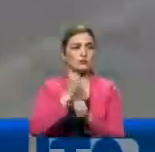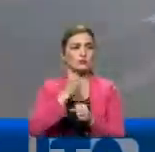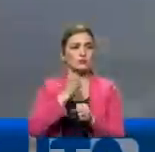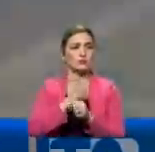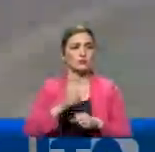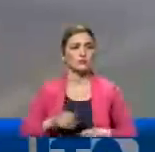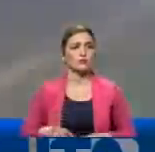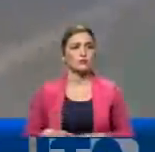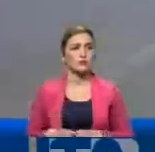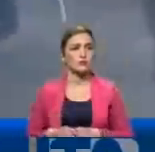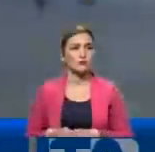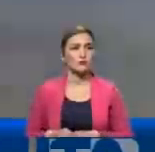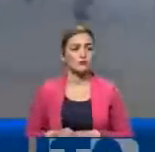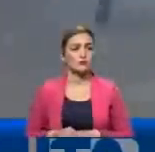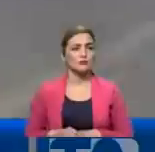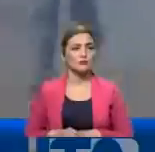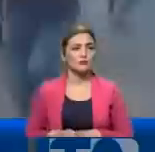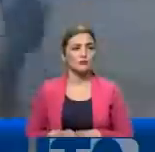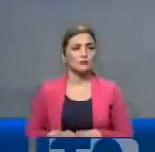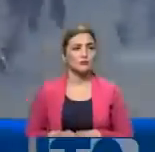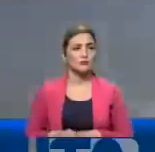trabajadores.